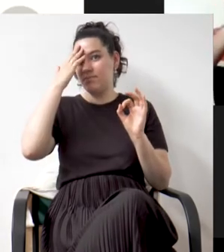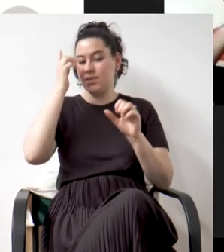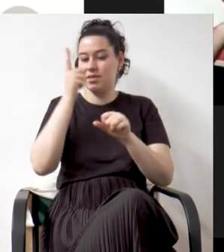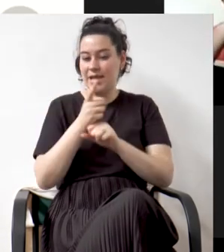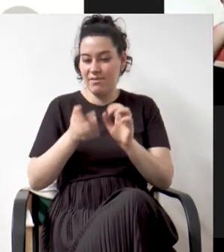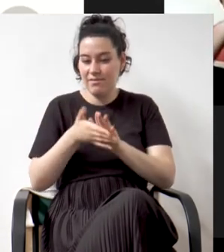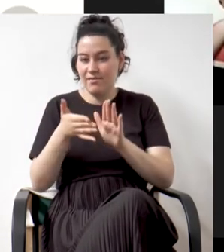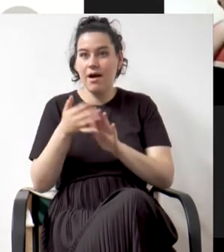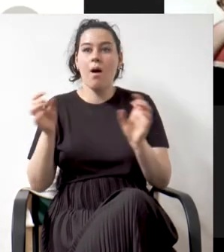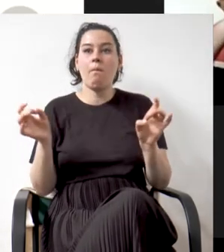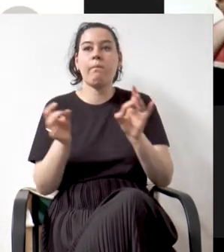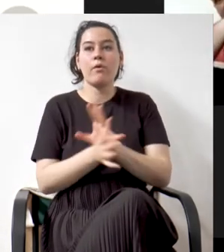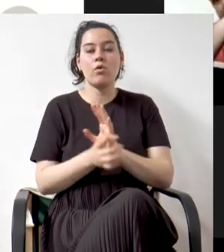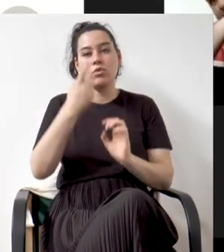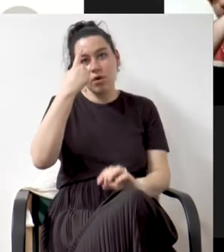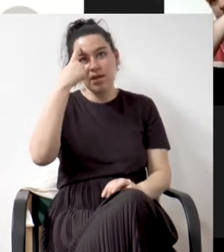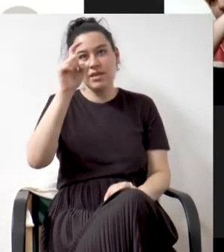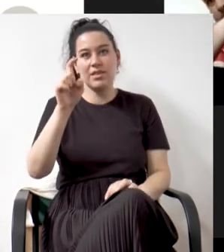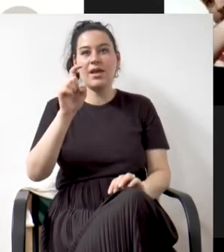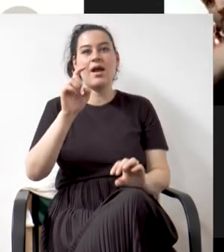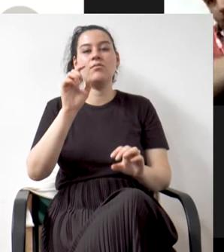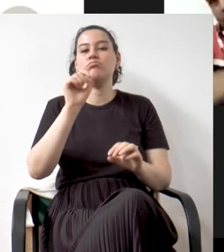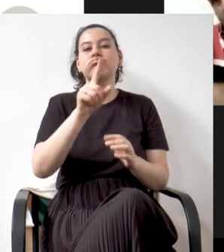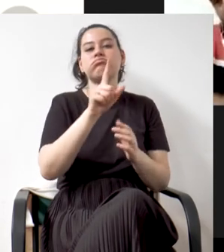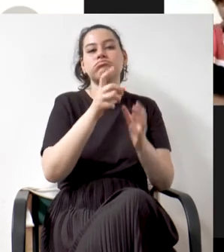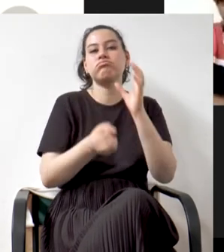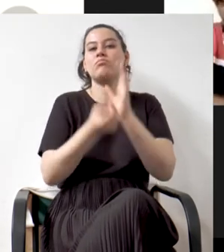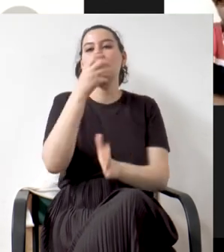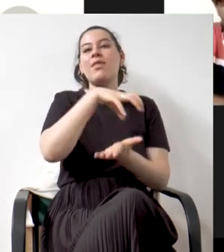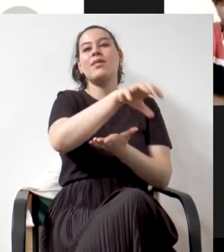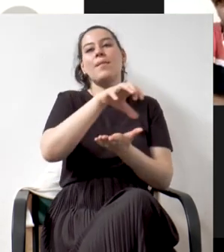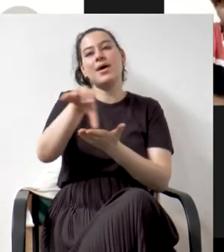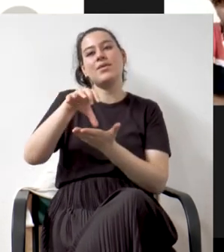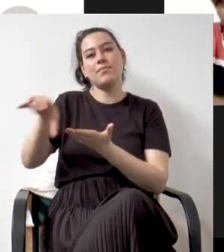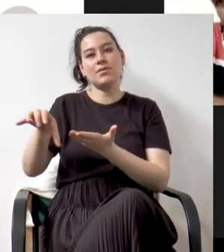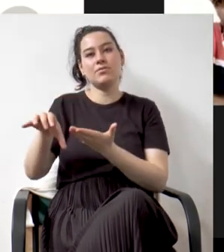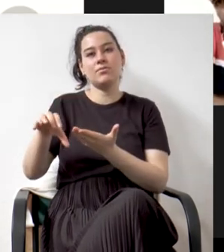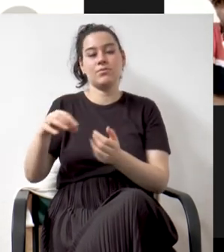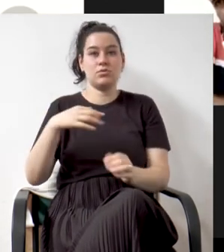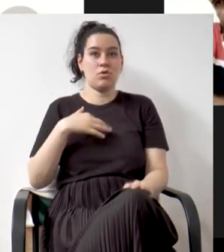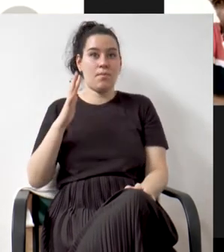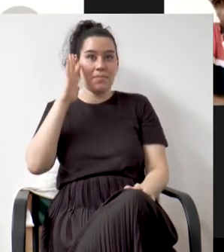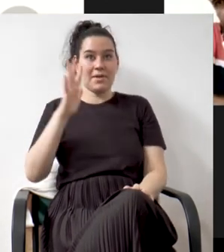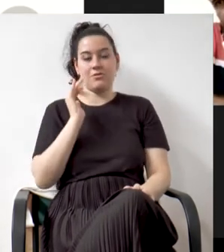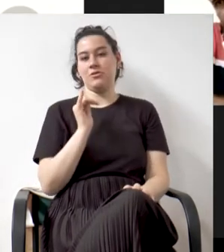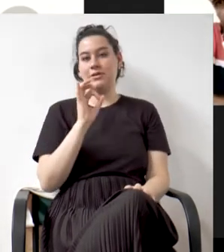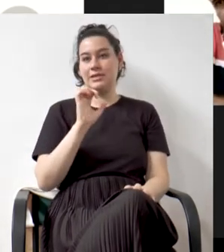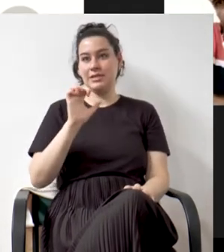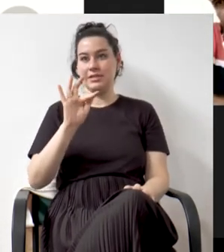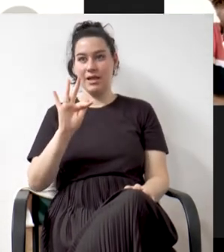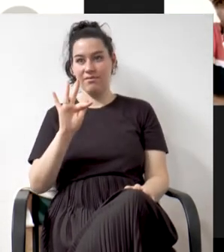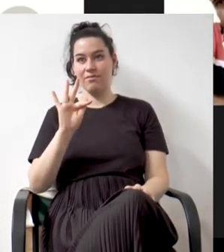pronta una idea de construcción de departamentos. Yo me imagino el ICEF vinculado